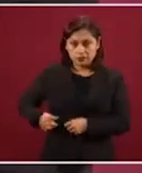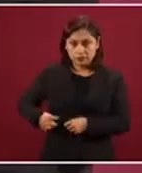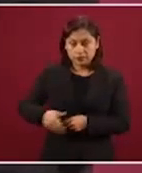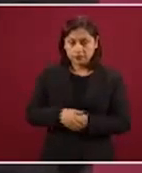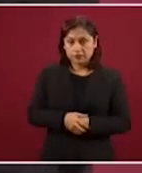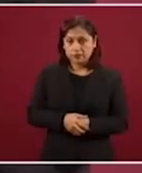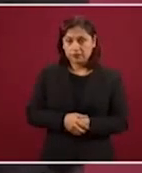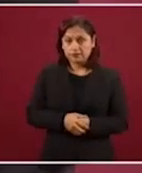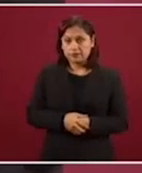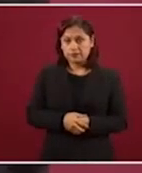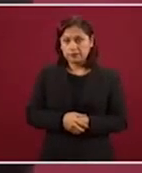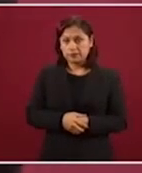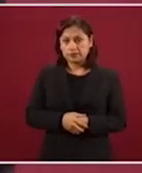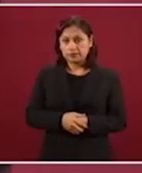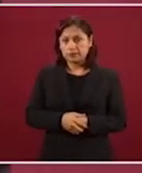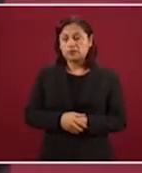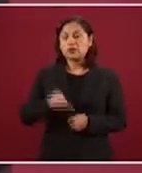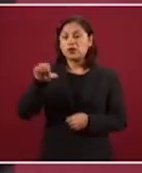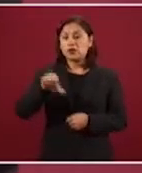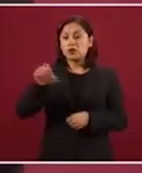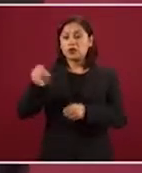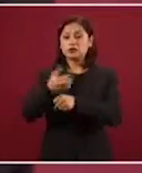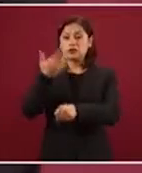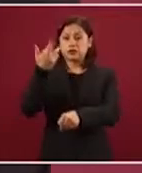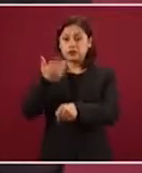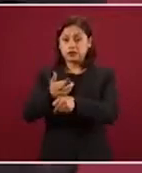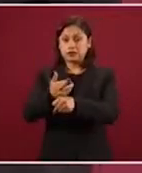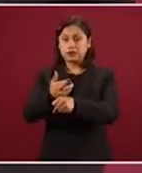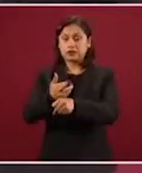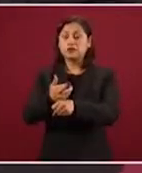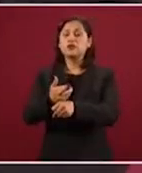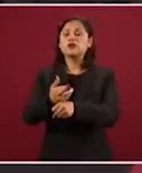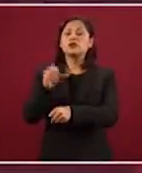Hoy el secretario de Comunicaciones y Transporte,